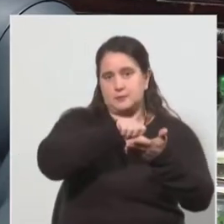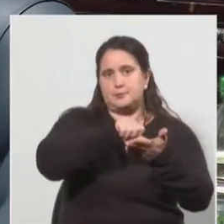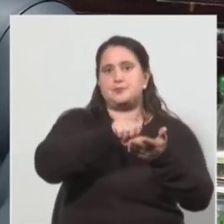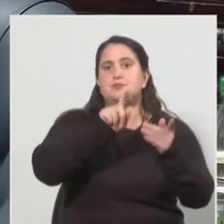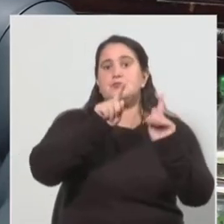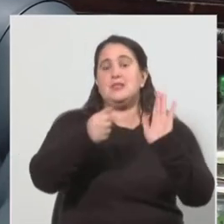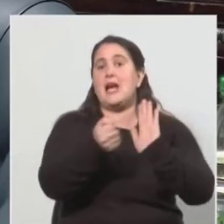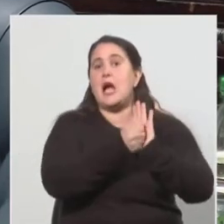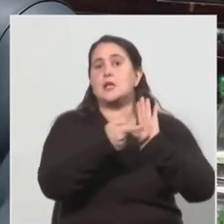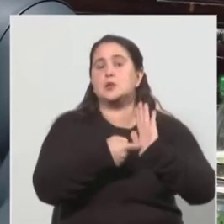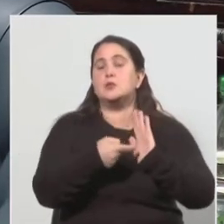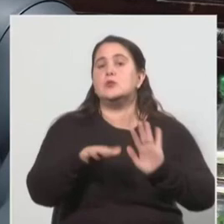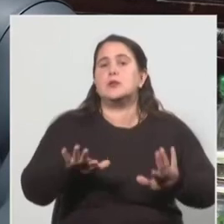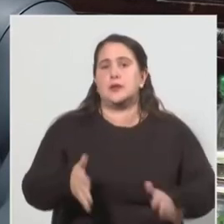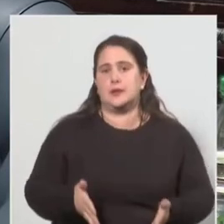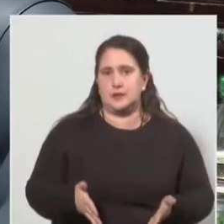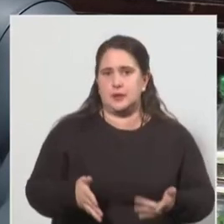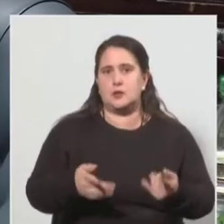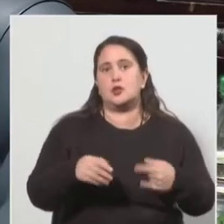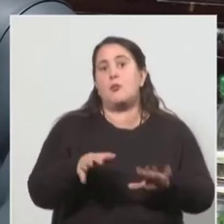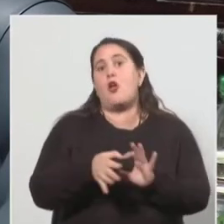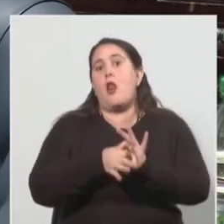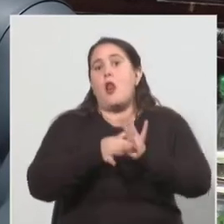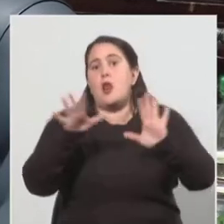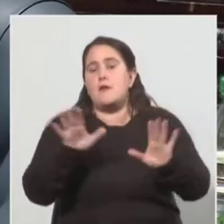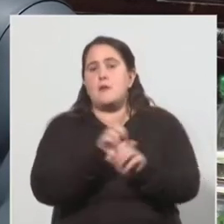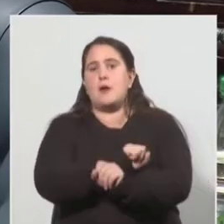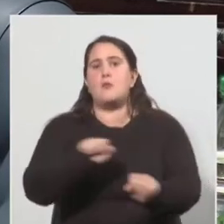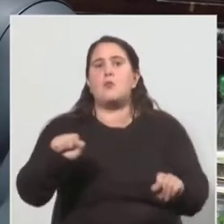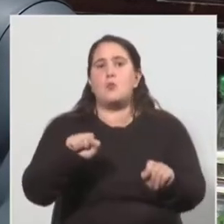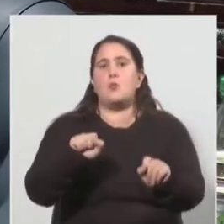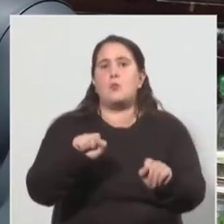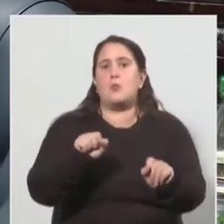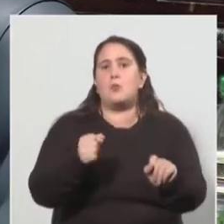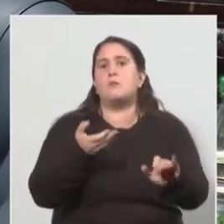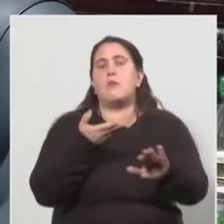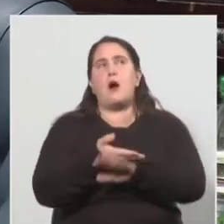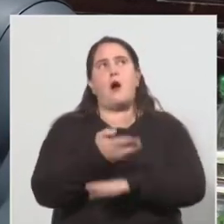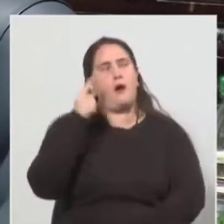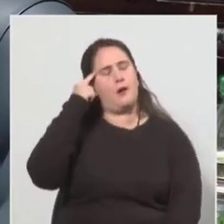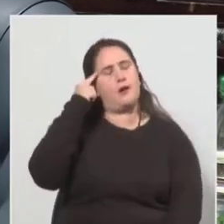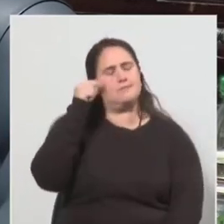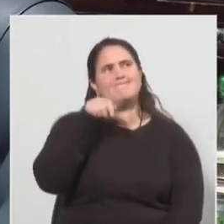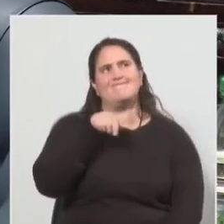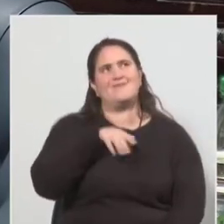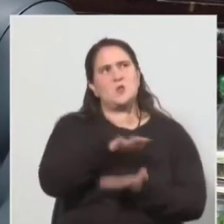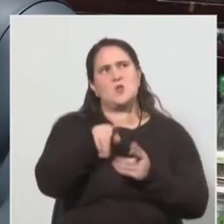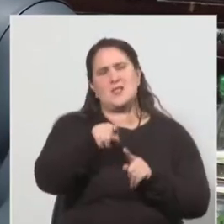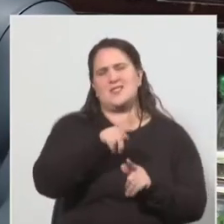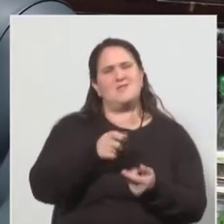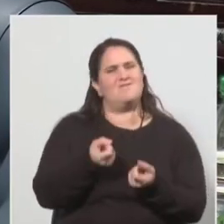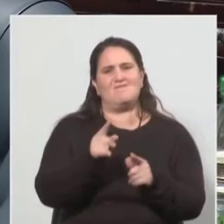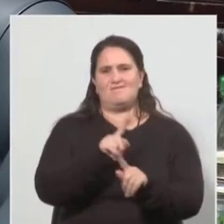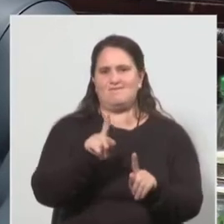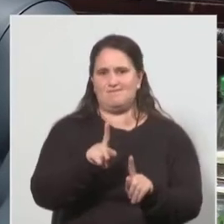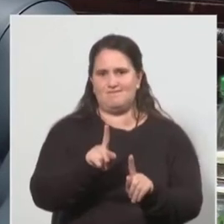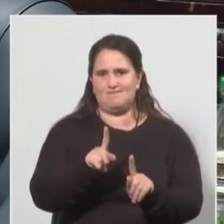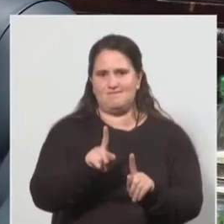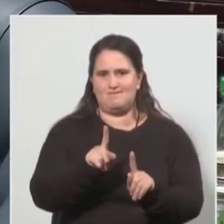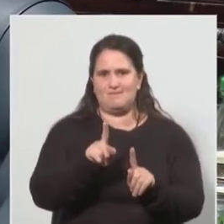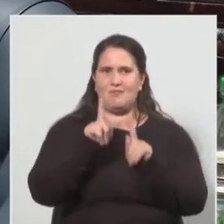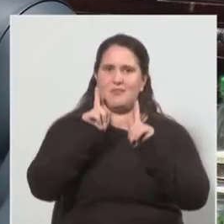hace el artículo es dar vía libre para apelar al sentido común, además